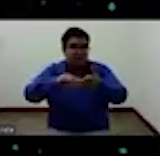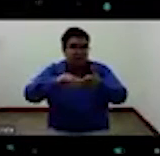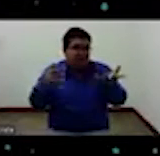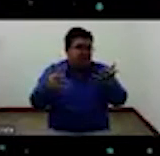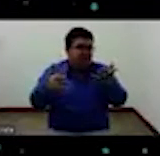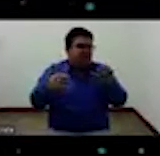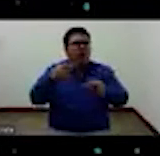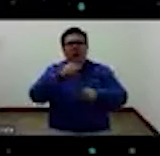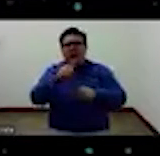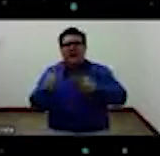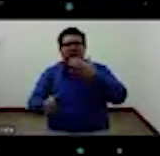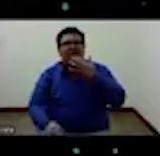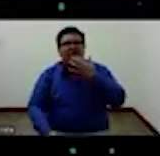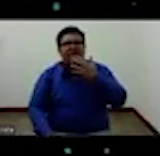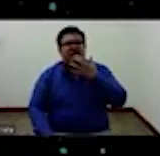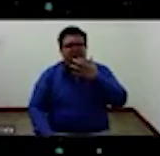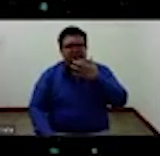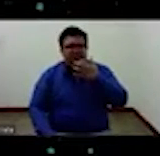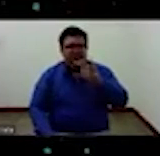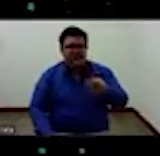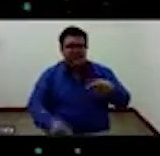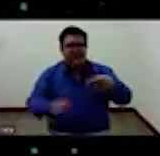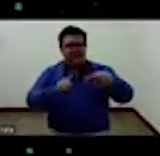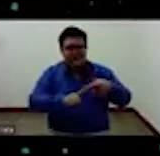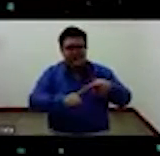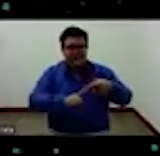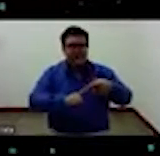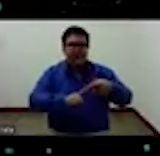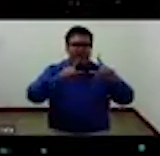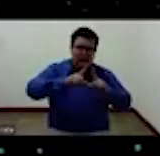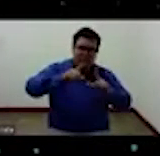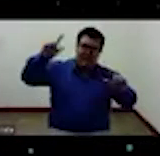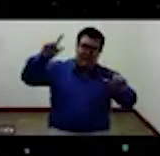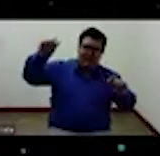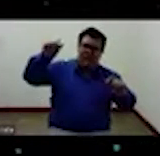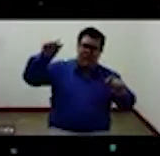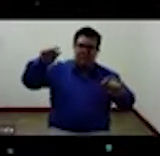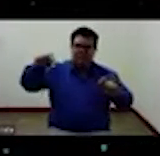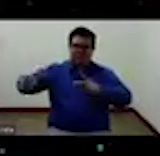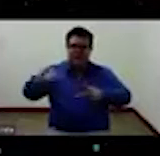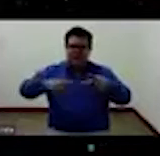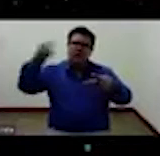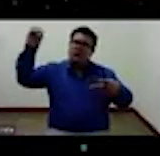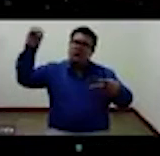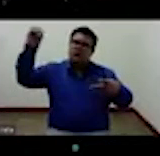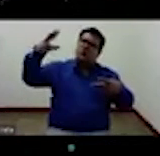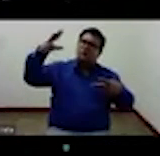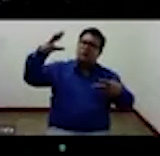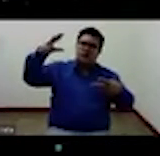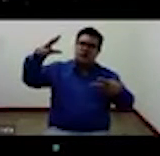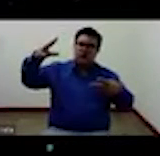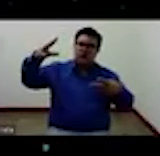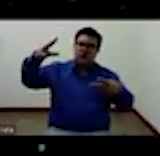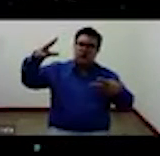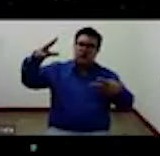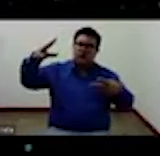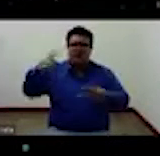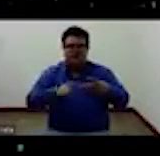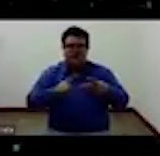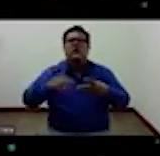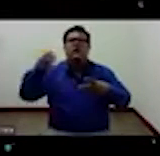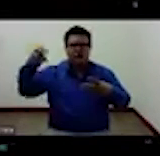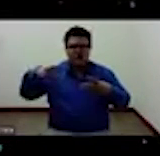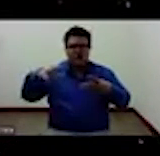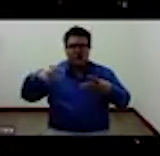aquí. La otra variable es la luminosidad, la temperatura